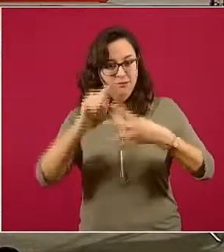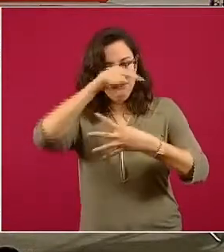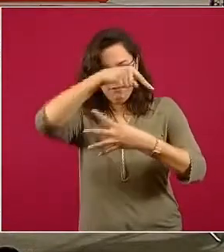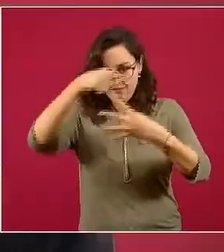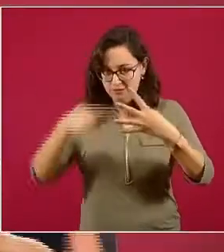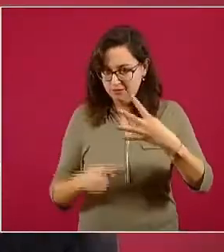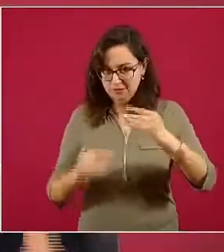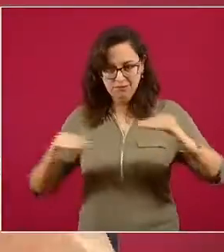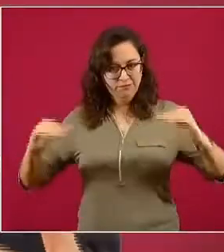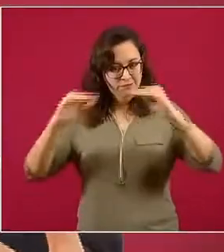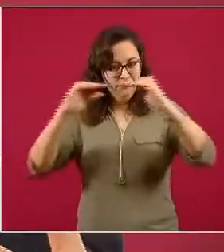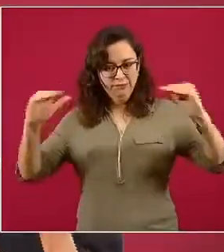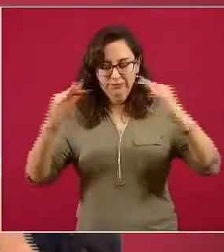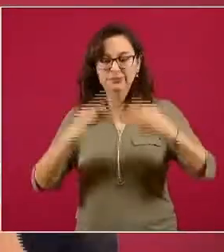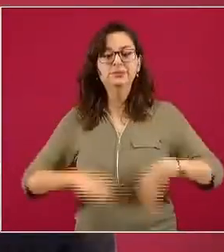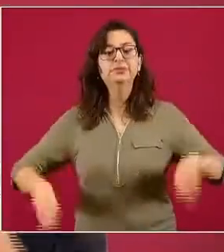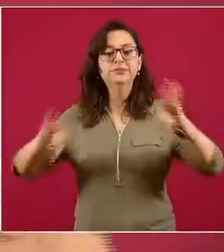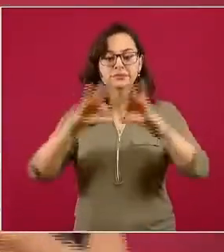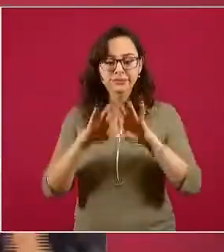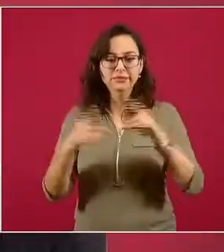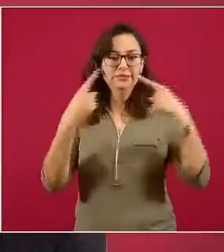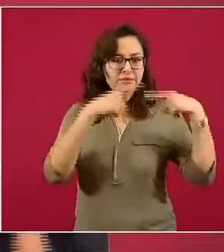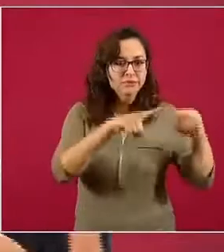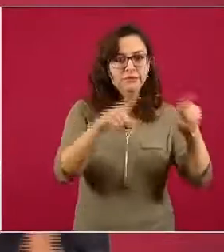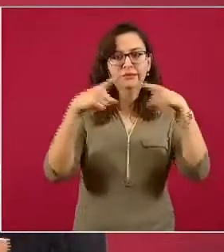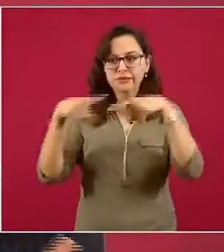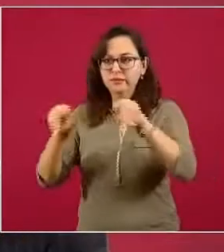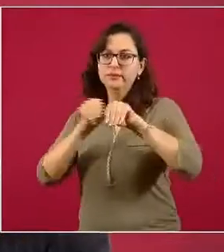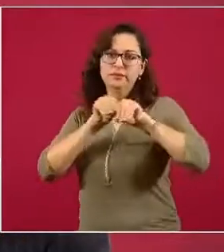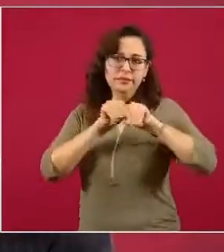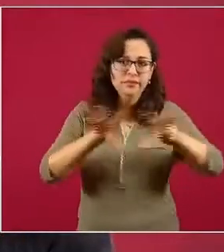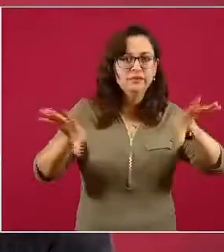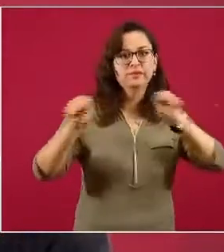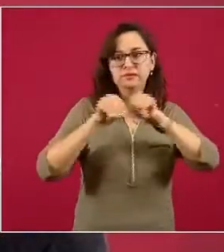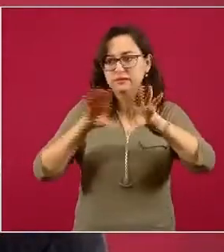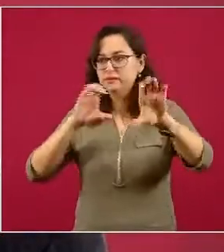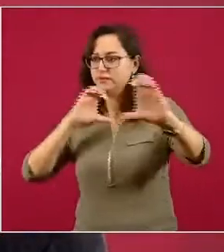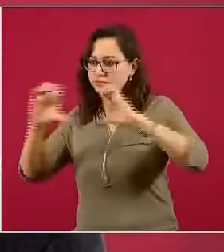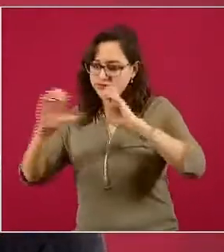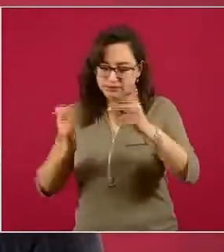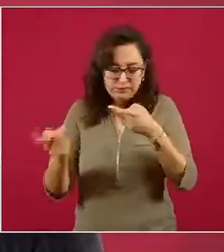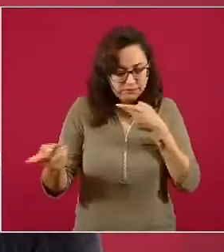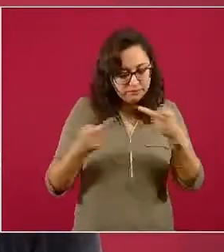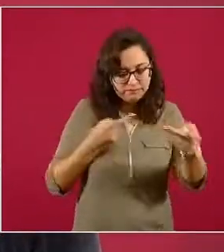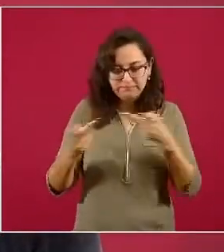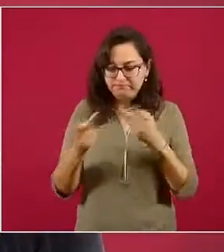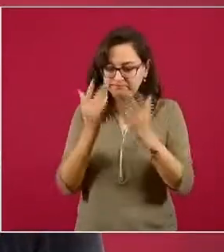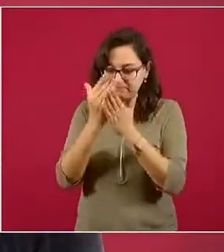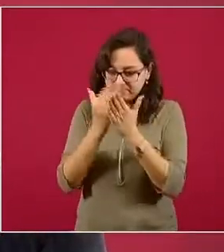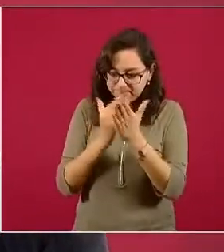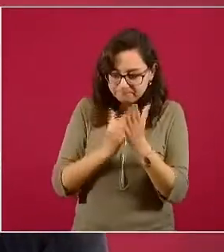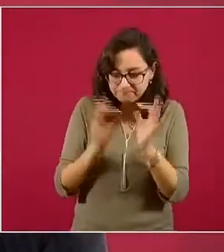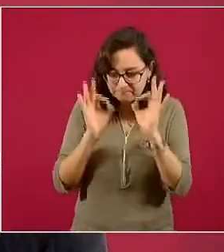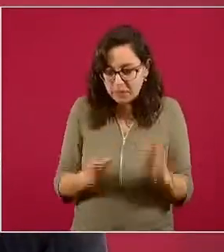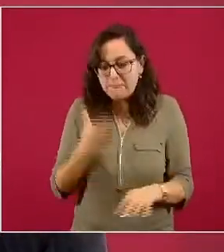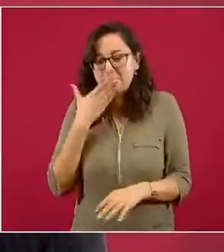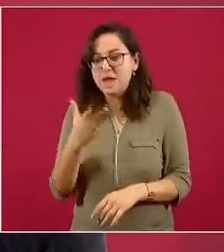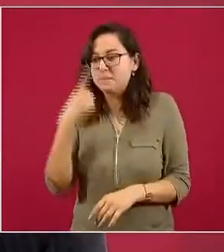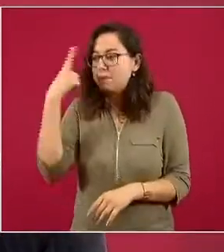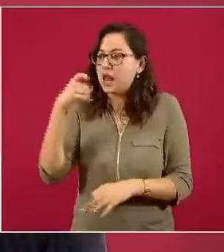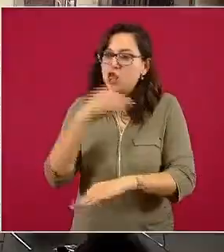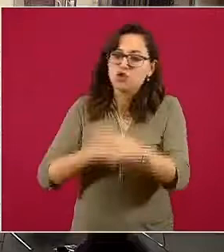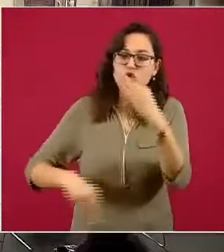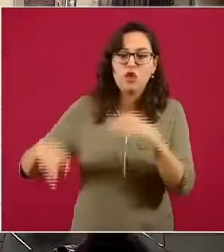igualmente importantes e irán ocurriendo de acuerdo a un diseño de comunicación apropiado para que todas y todos